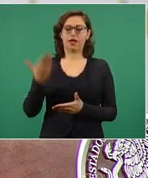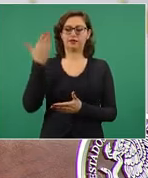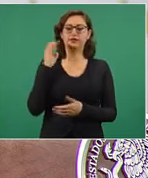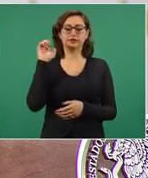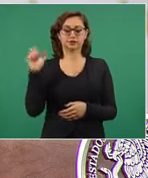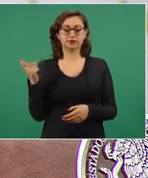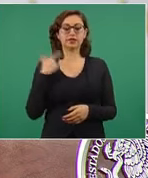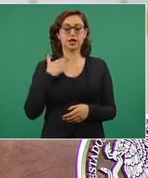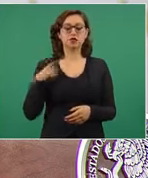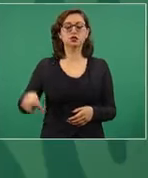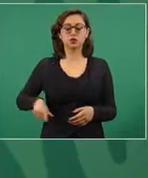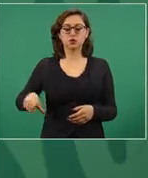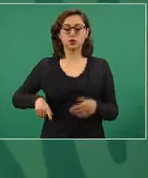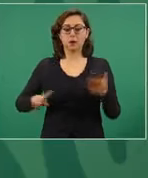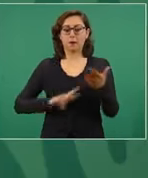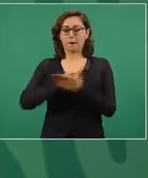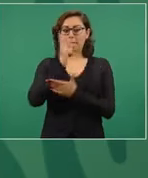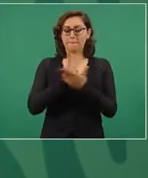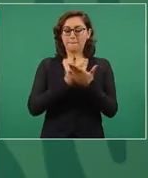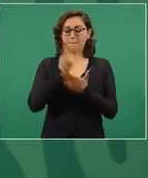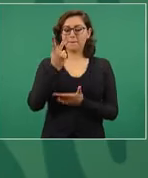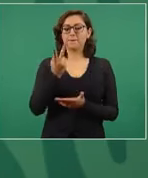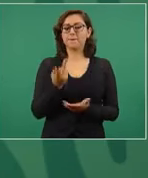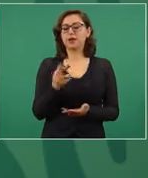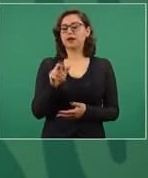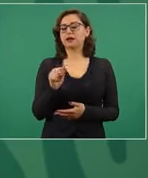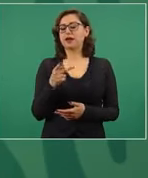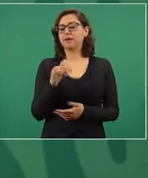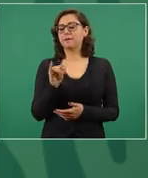decidió construir aduanas para